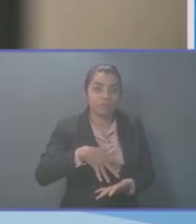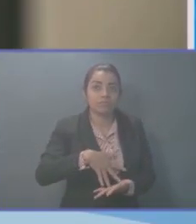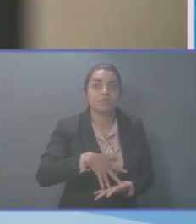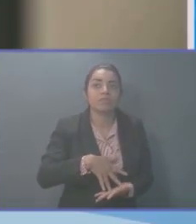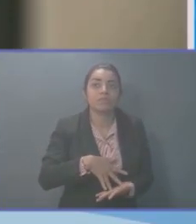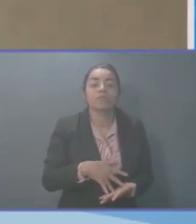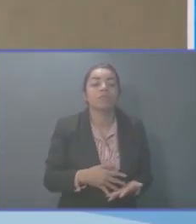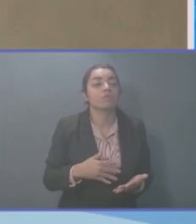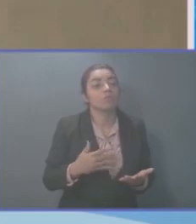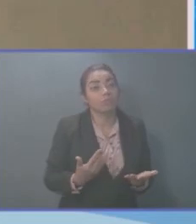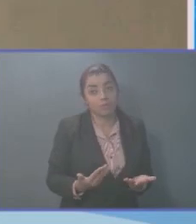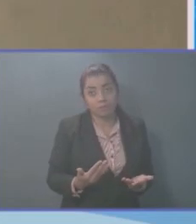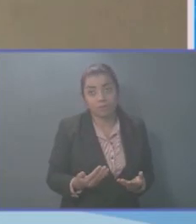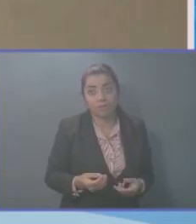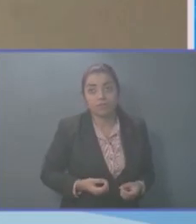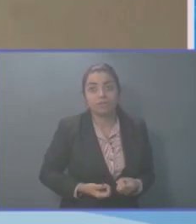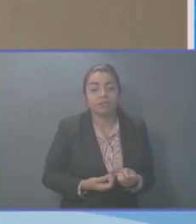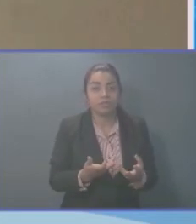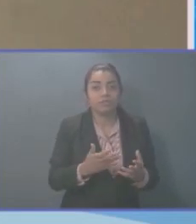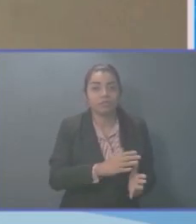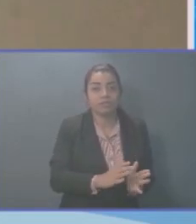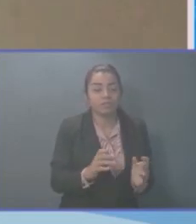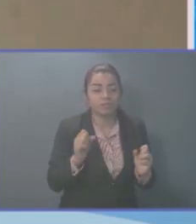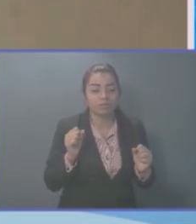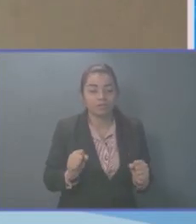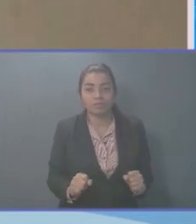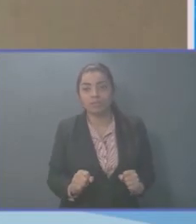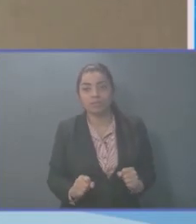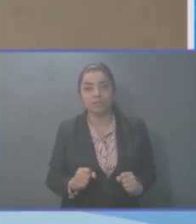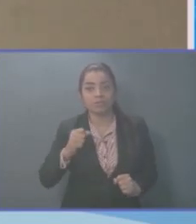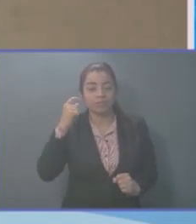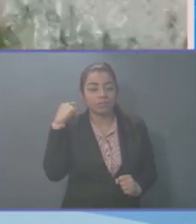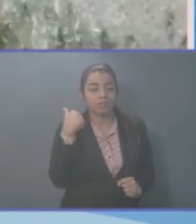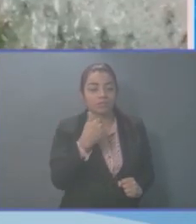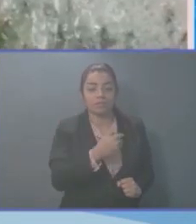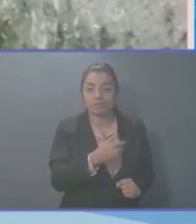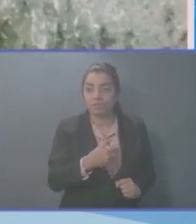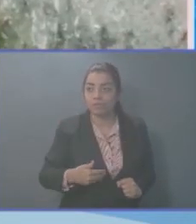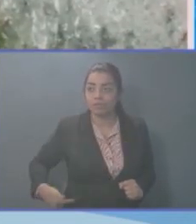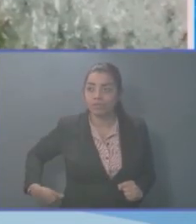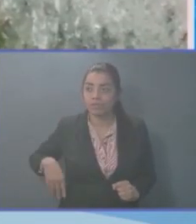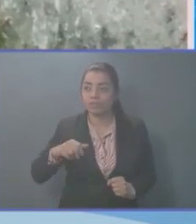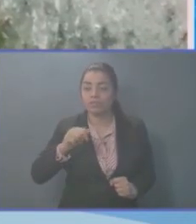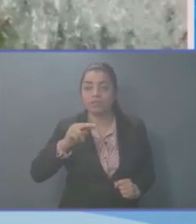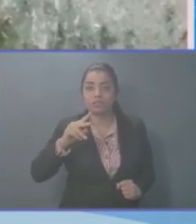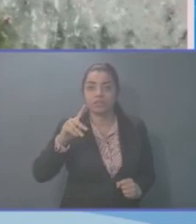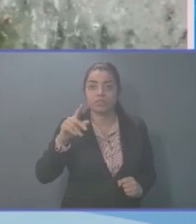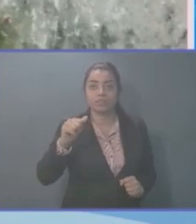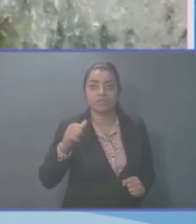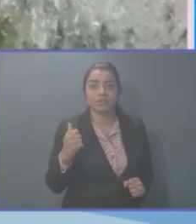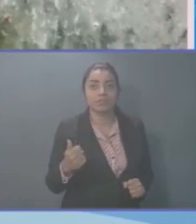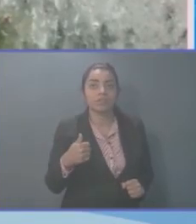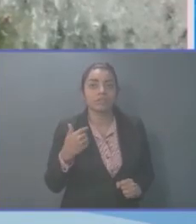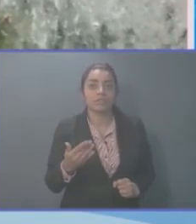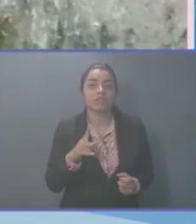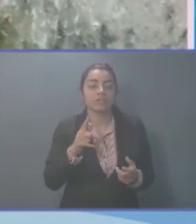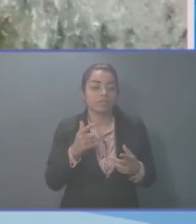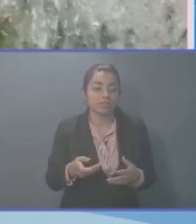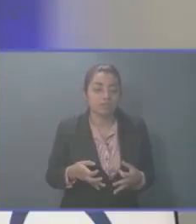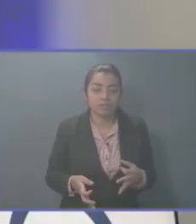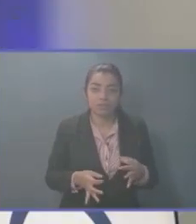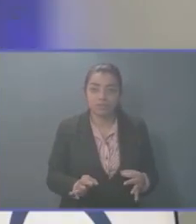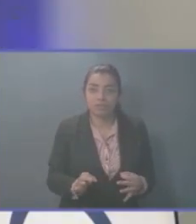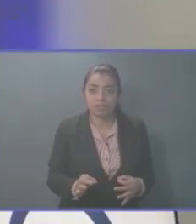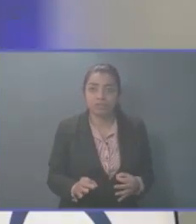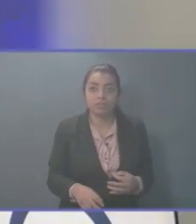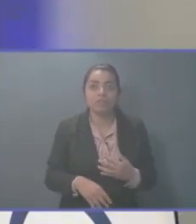por, lo decía, conocer por qué el presidente de ANDA y la ministra de Salud actuaron de tal forma durante la